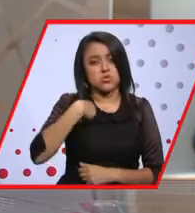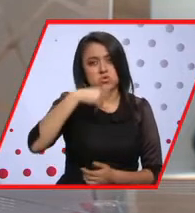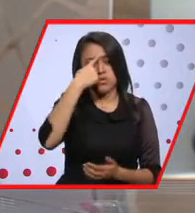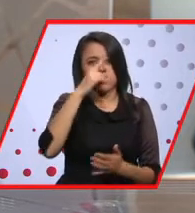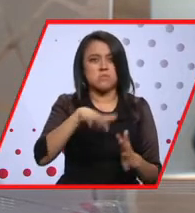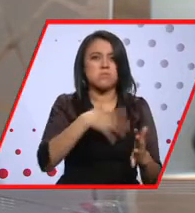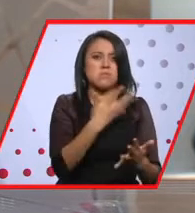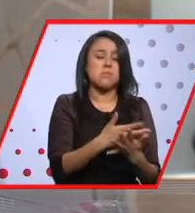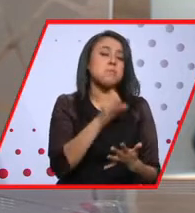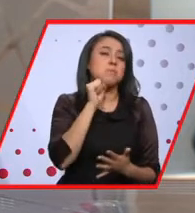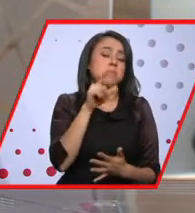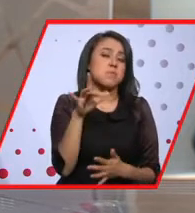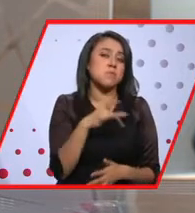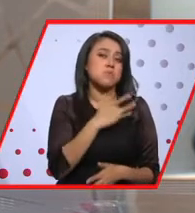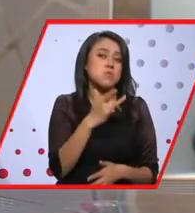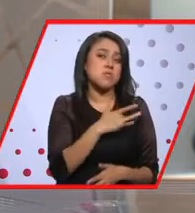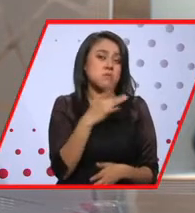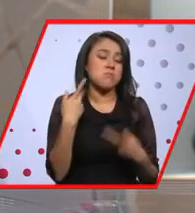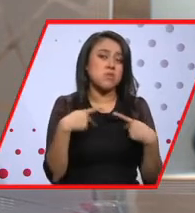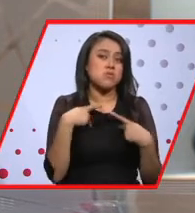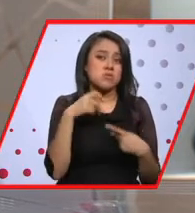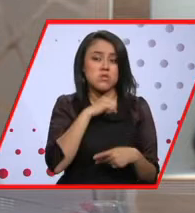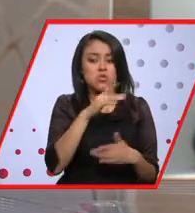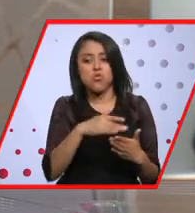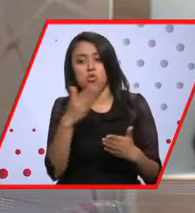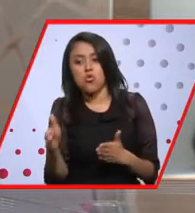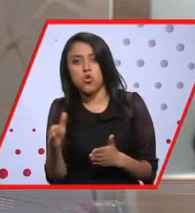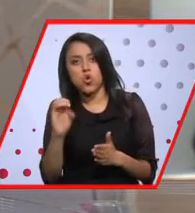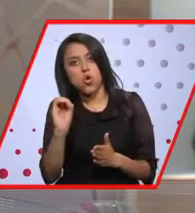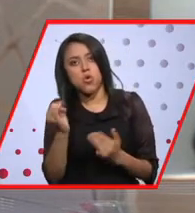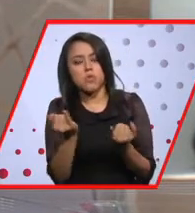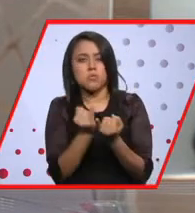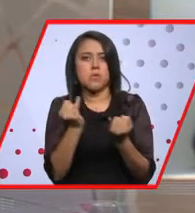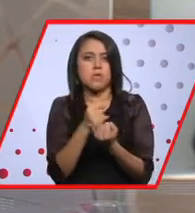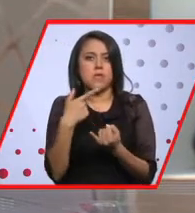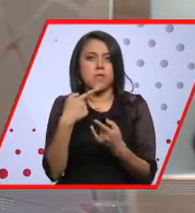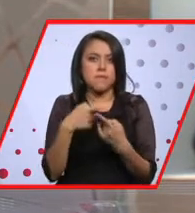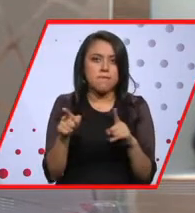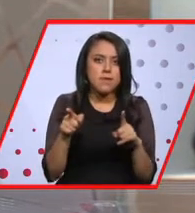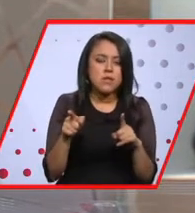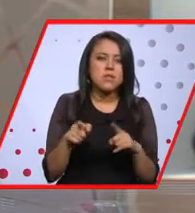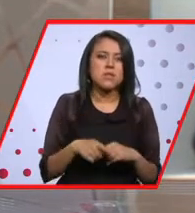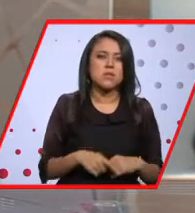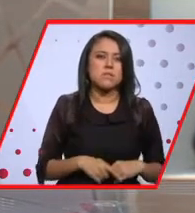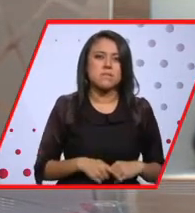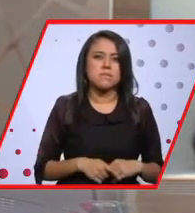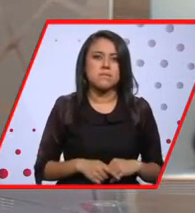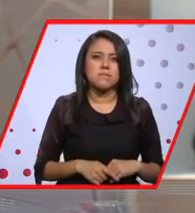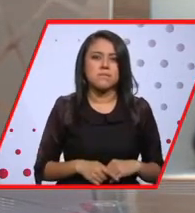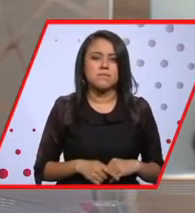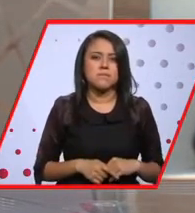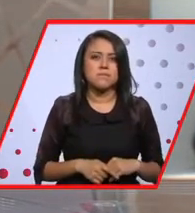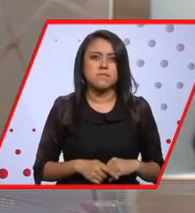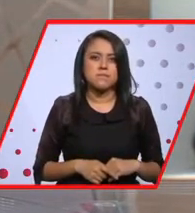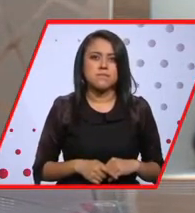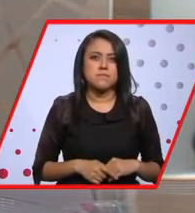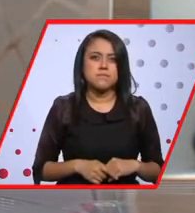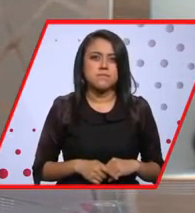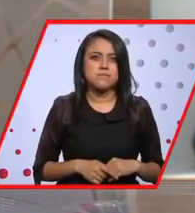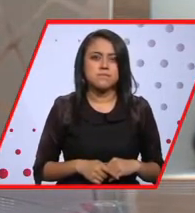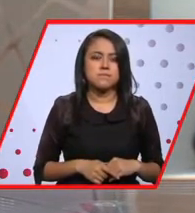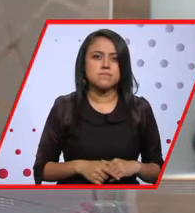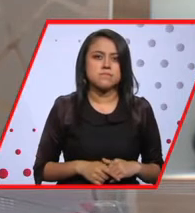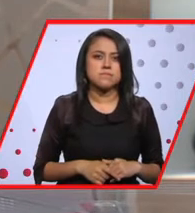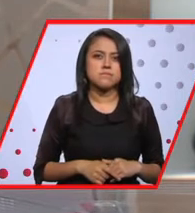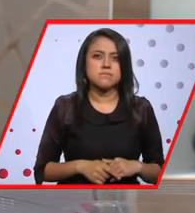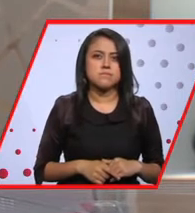¿Le darán el mismo trato que a los otros internos o recibirá un trato tipo top? Parecería